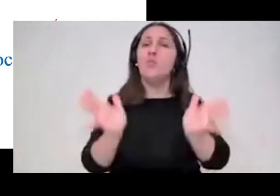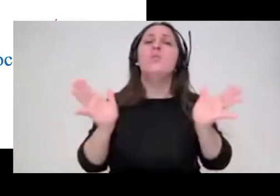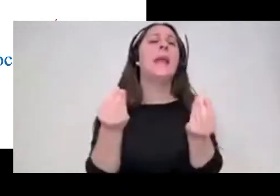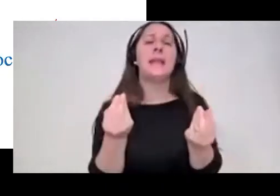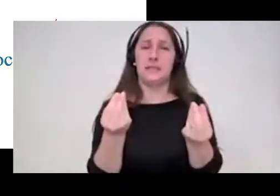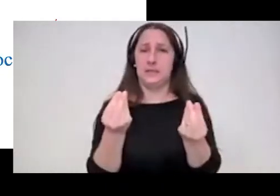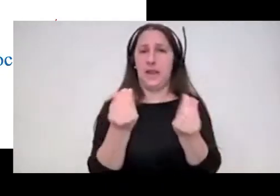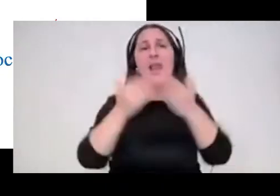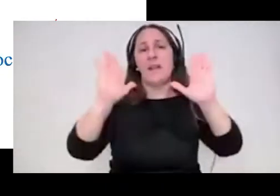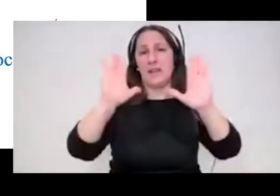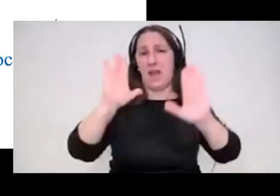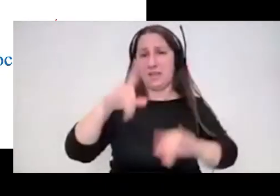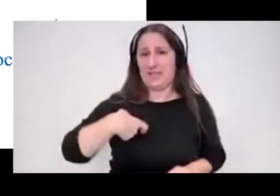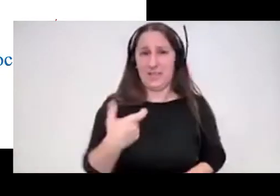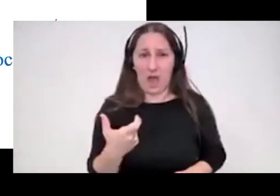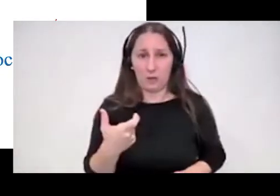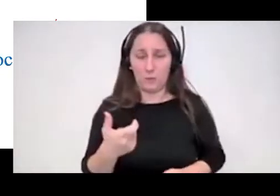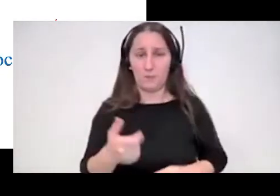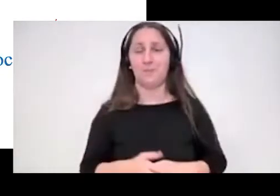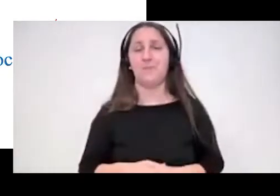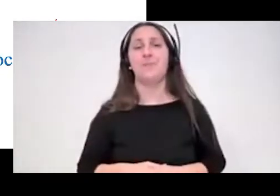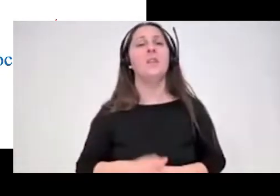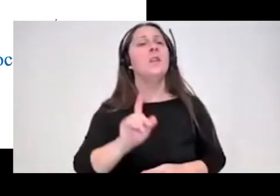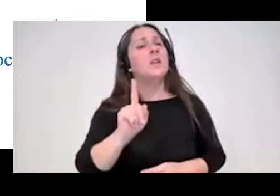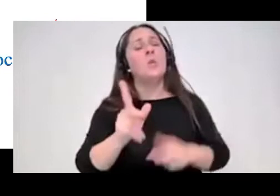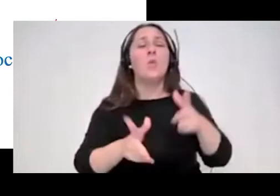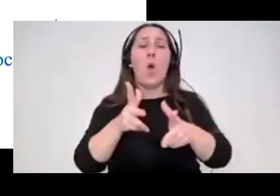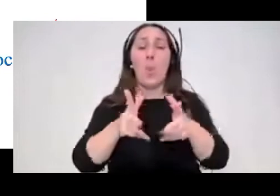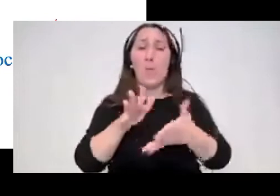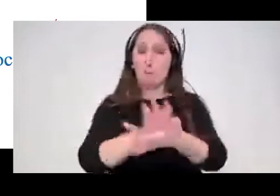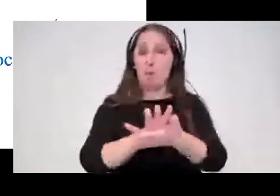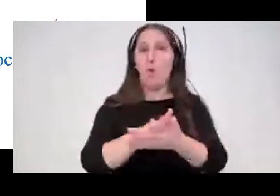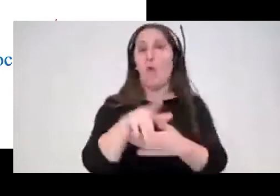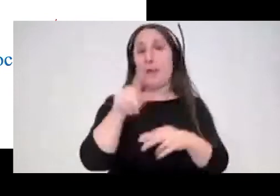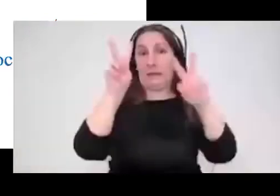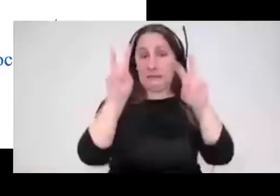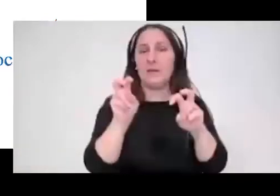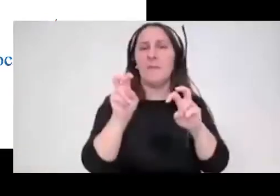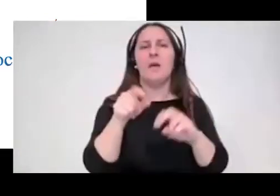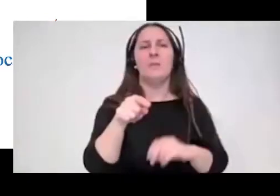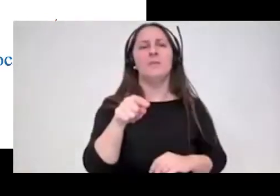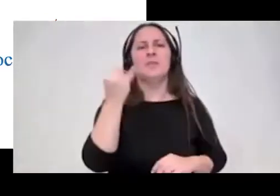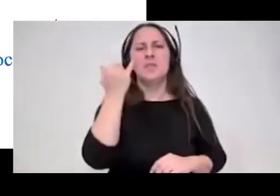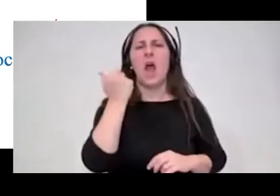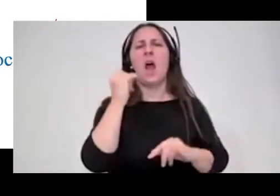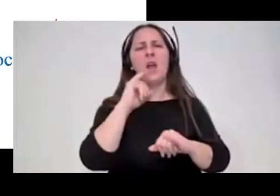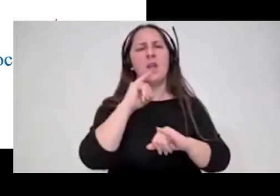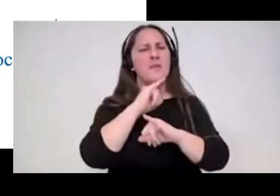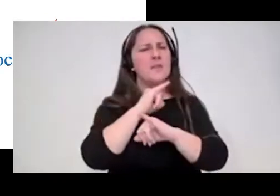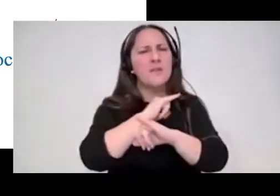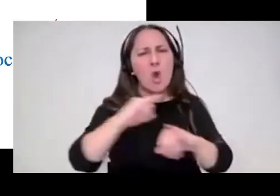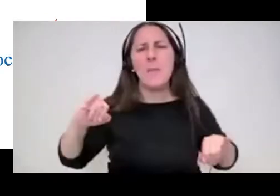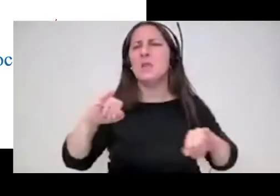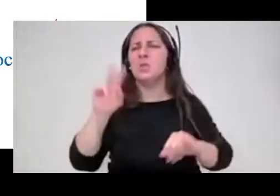Ahora, cuando se habla de esto, y habiendo relevado, le digo, pilas y pilas de